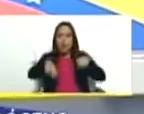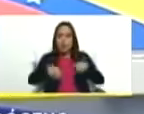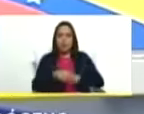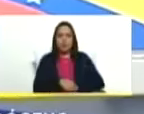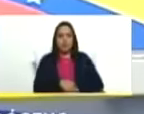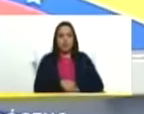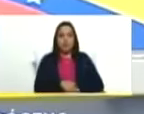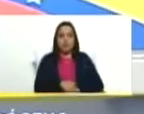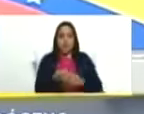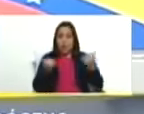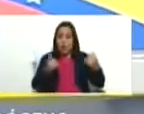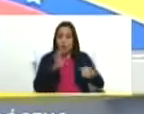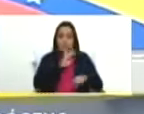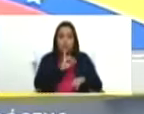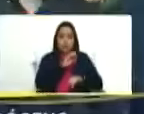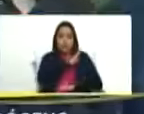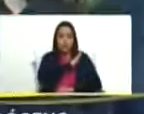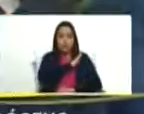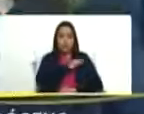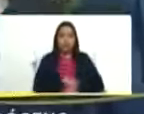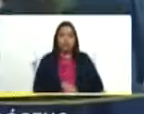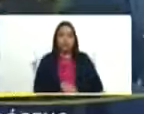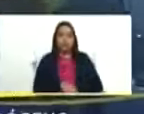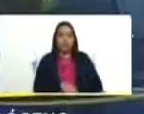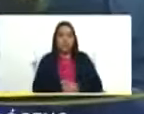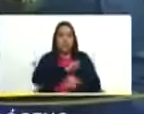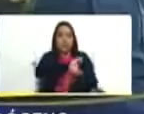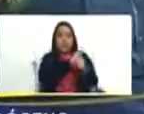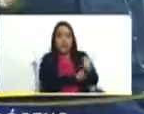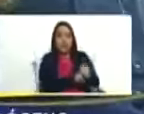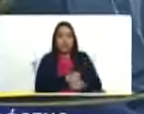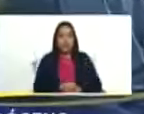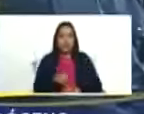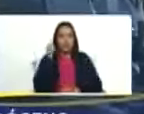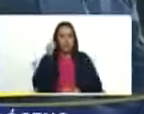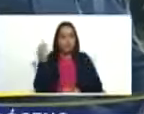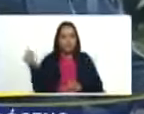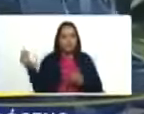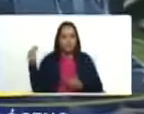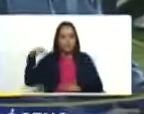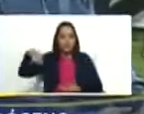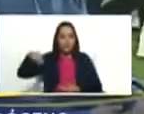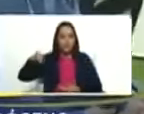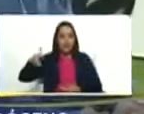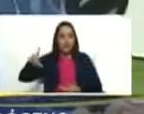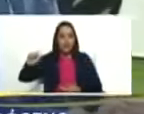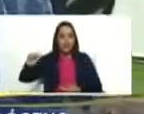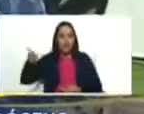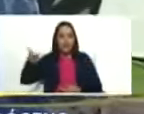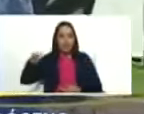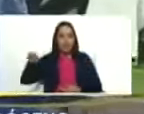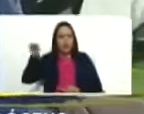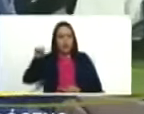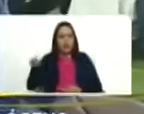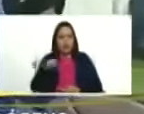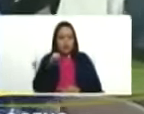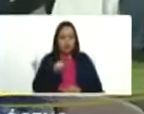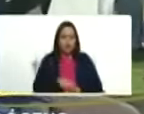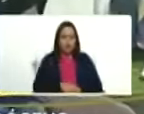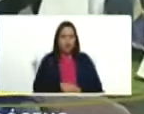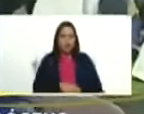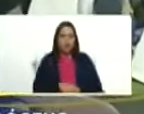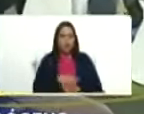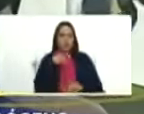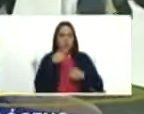este momento, con su fuerza. Milagro es vocera de la comuna Fabricio Vive,